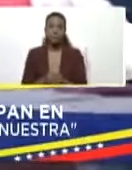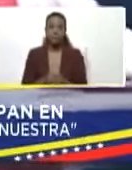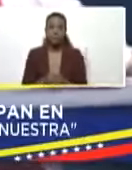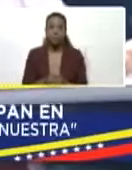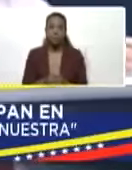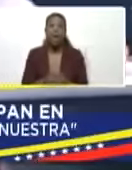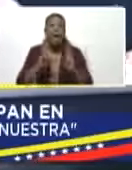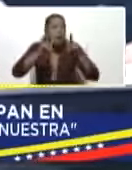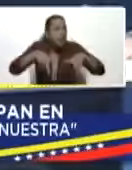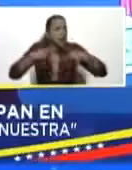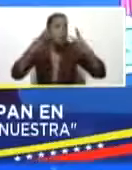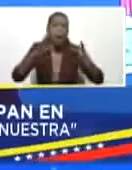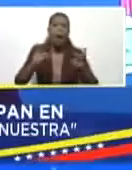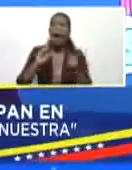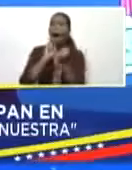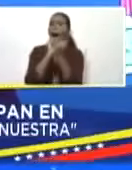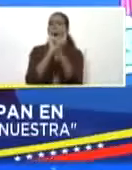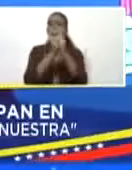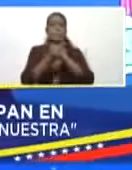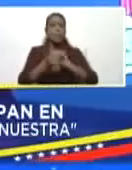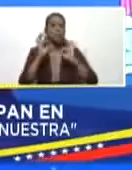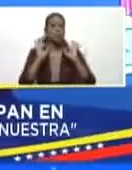Hay que innovar.